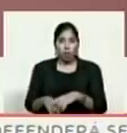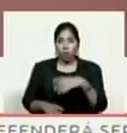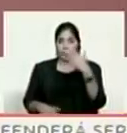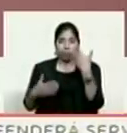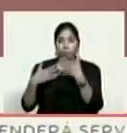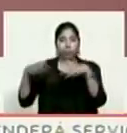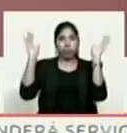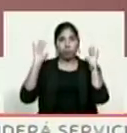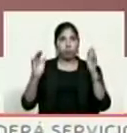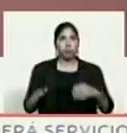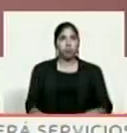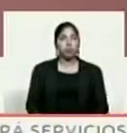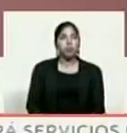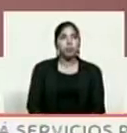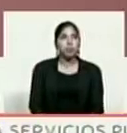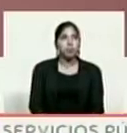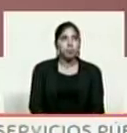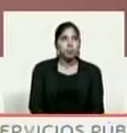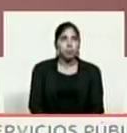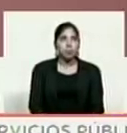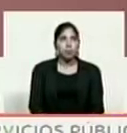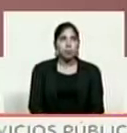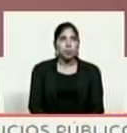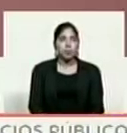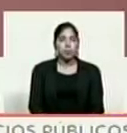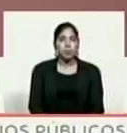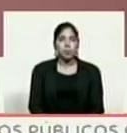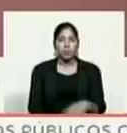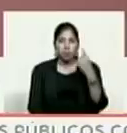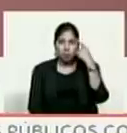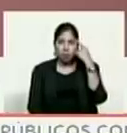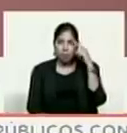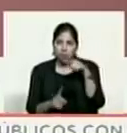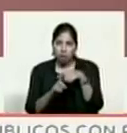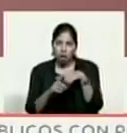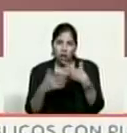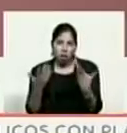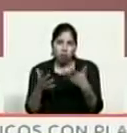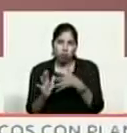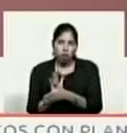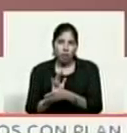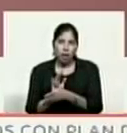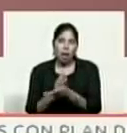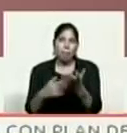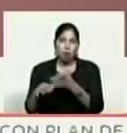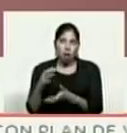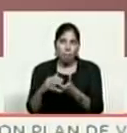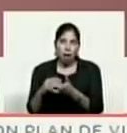El único que pensaban era en el titular. 79 muertos, caos, etc.